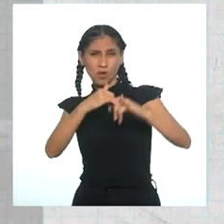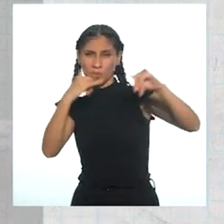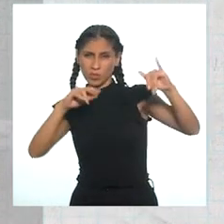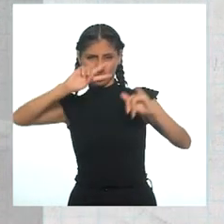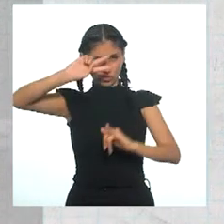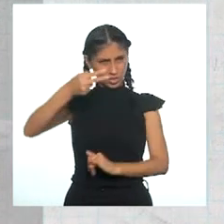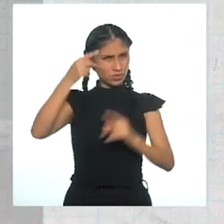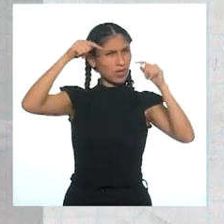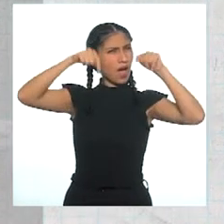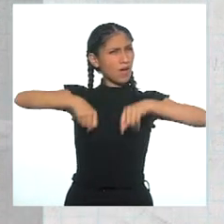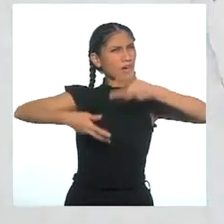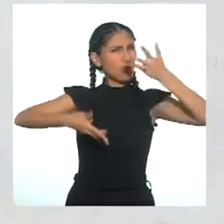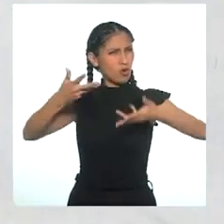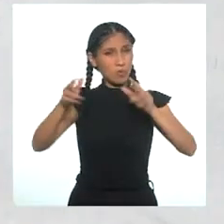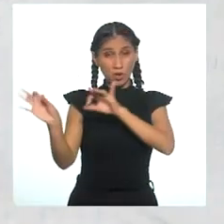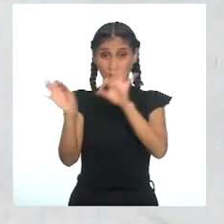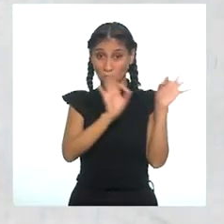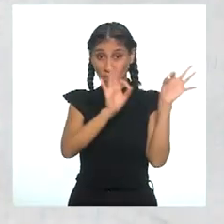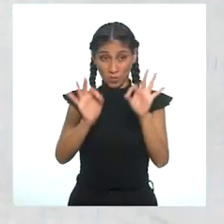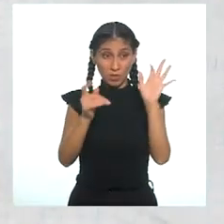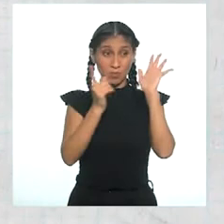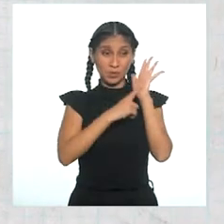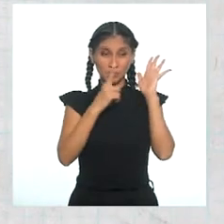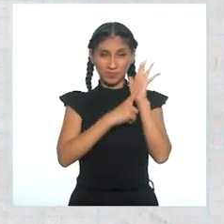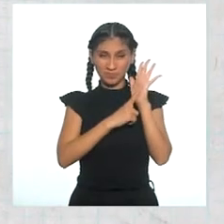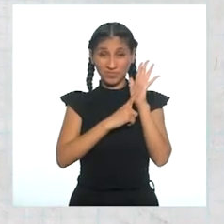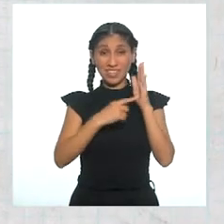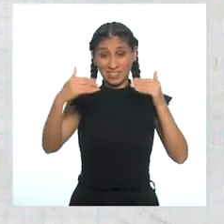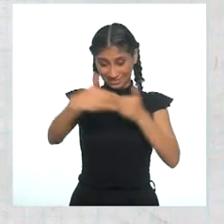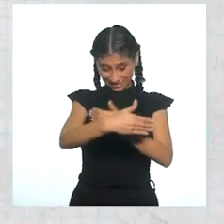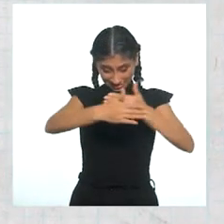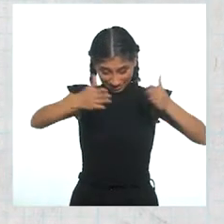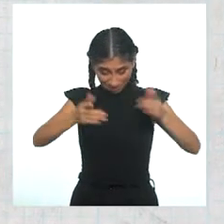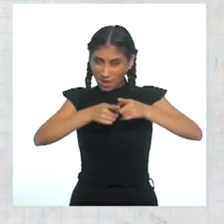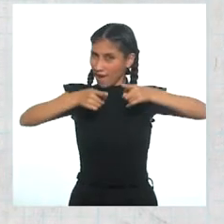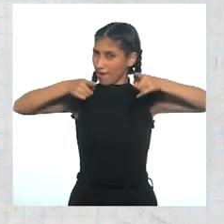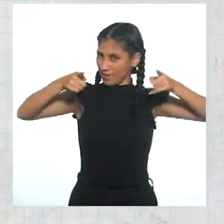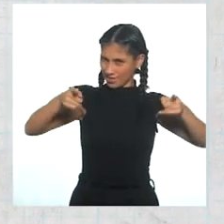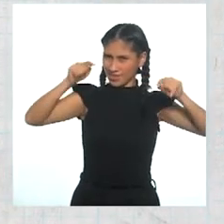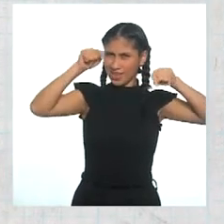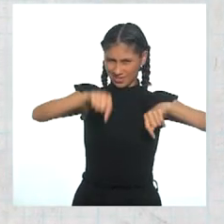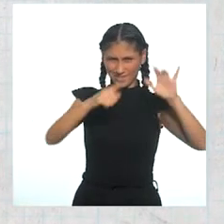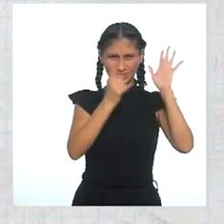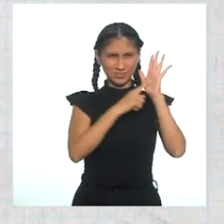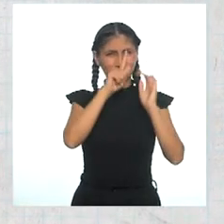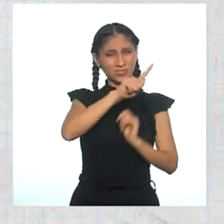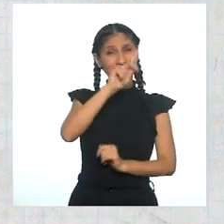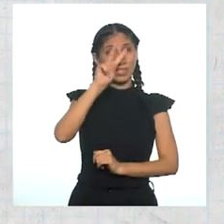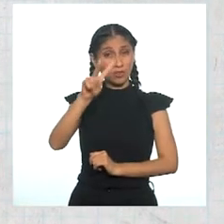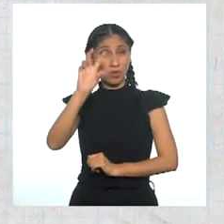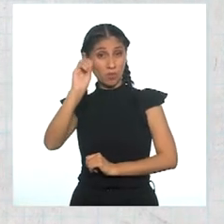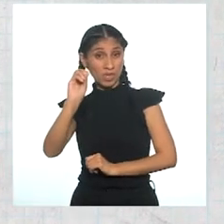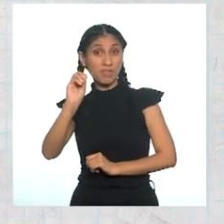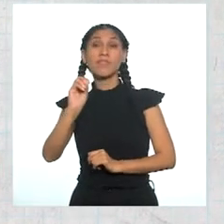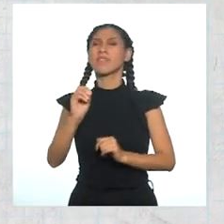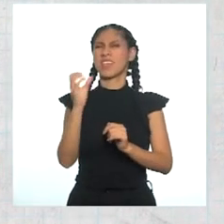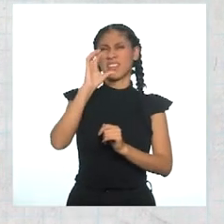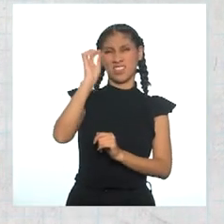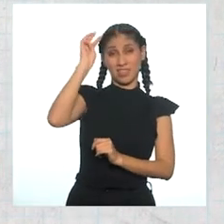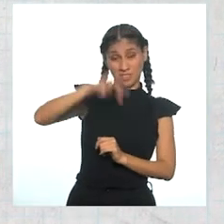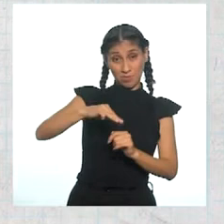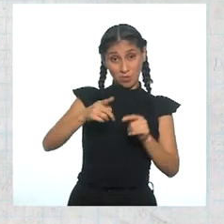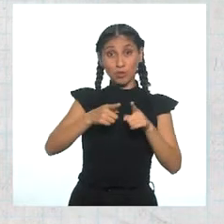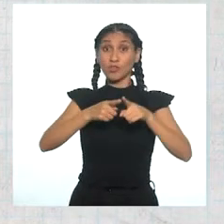Ahora, realizamos lo mismo con las medidas de la cama de siembra grande. Aquí tenemos 120 centímetros de ancho y